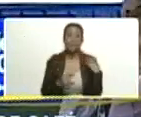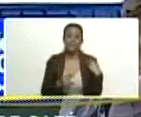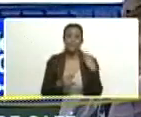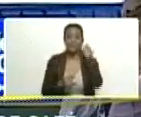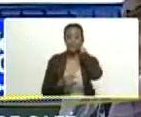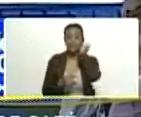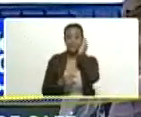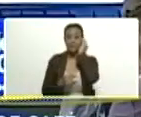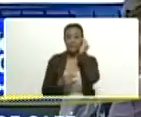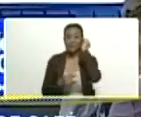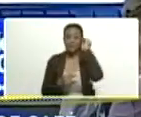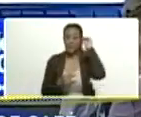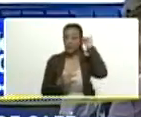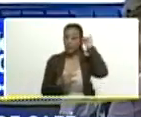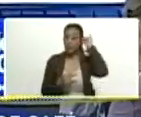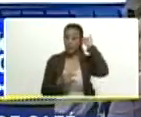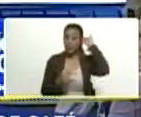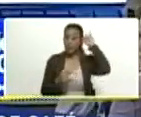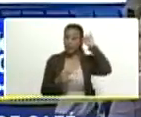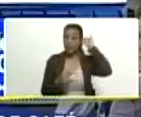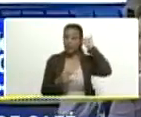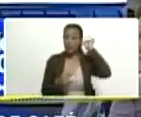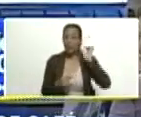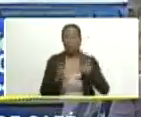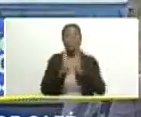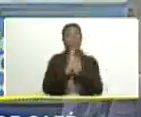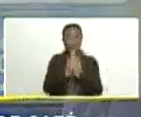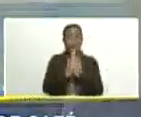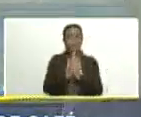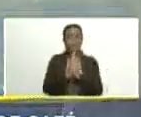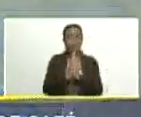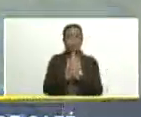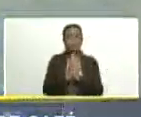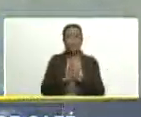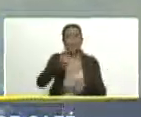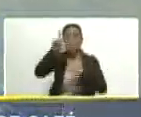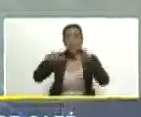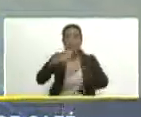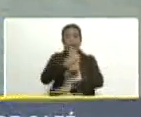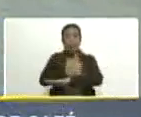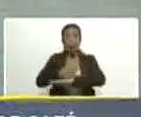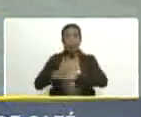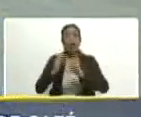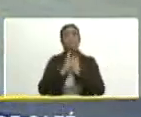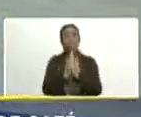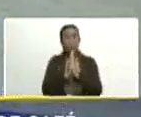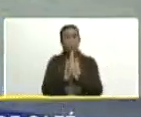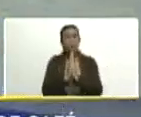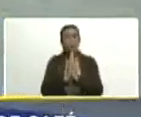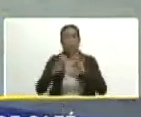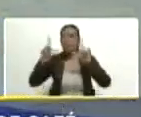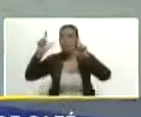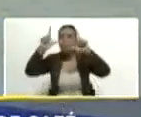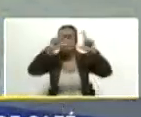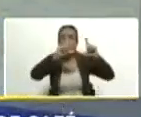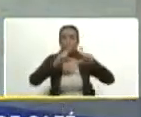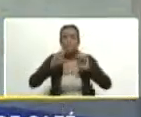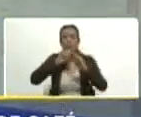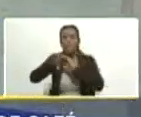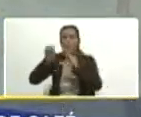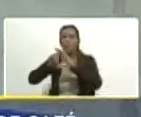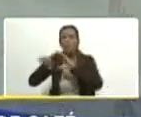por medios y redes, Ñañez, Castro Soteldo, medios y redes, seguir